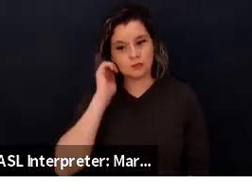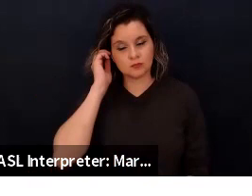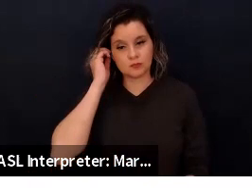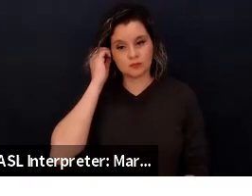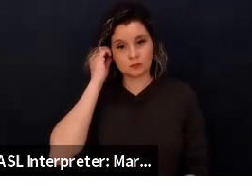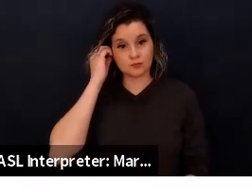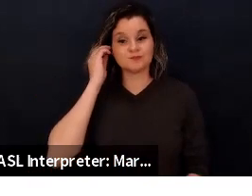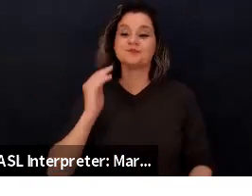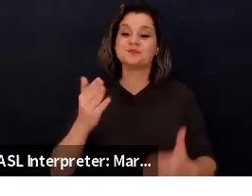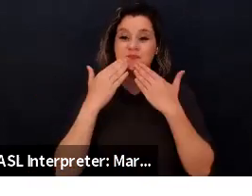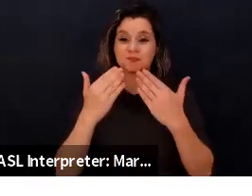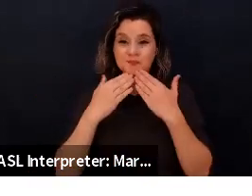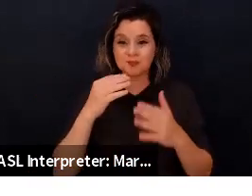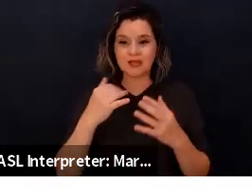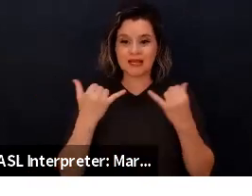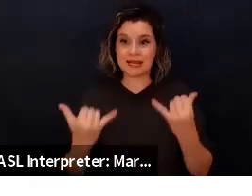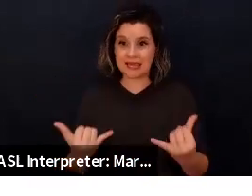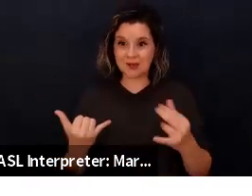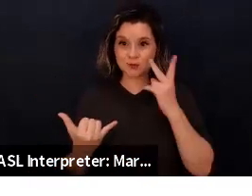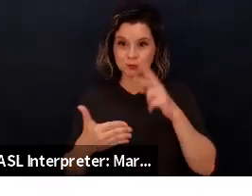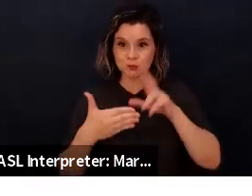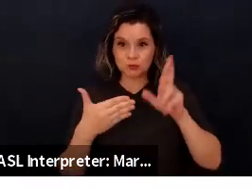Ok, gracias. Y ahora,